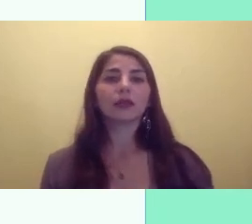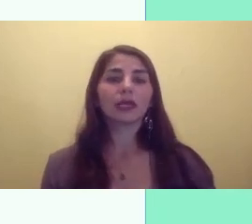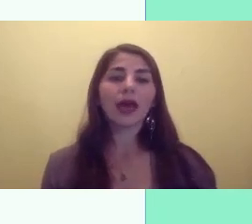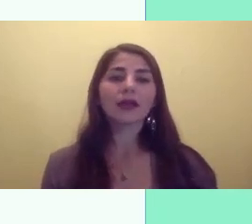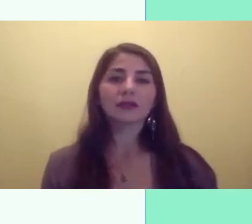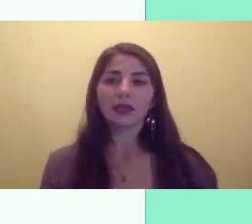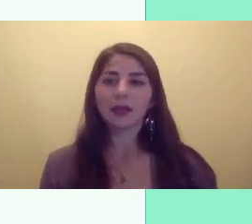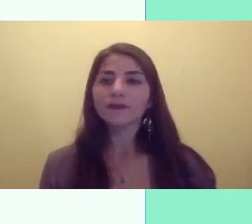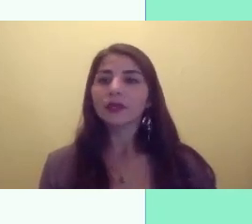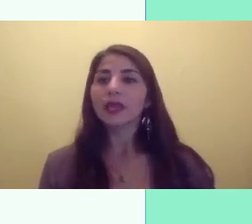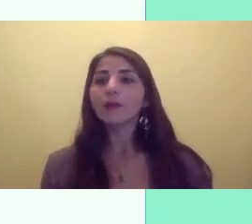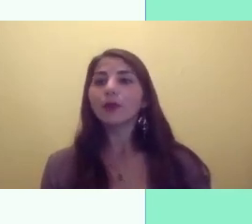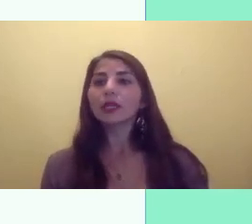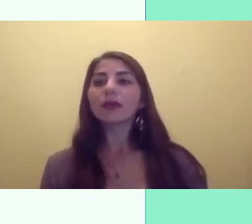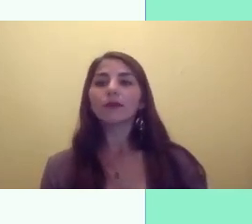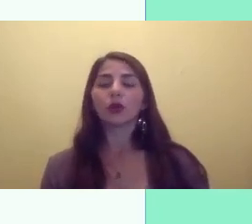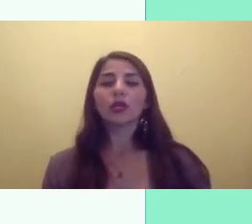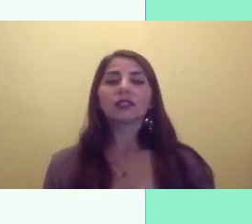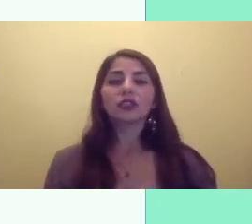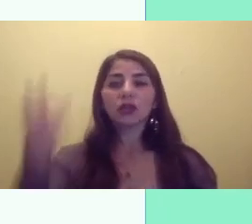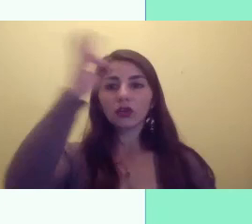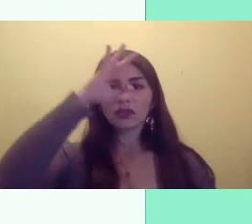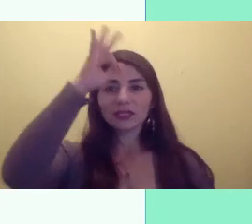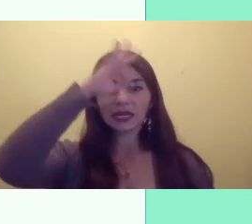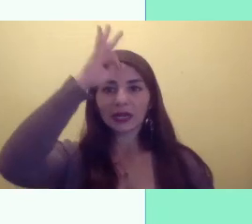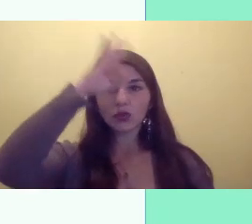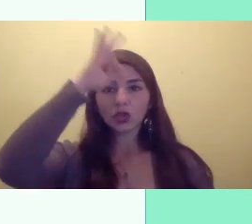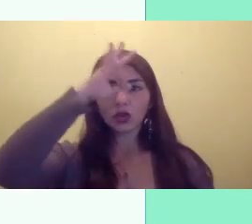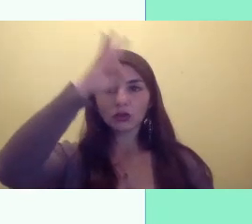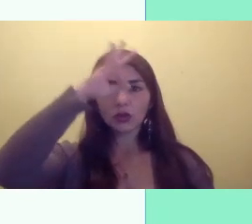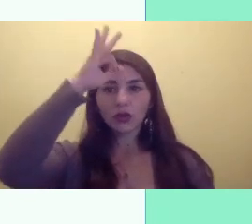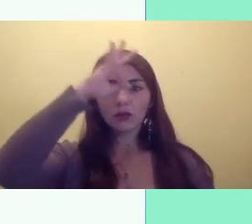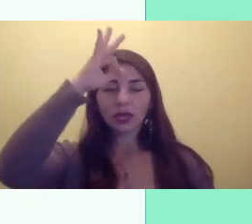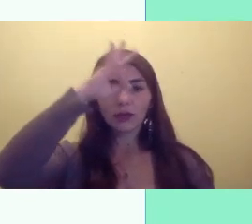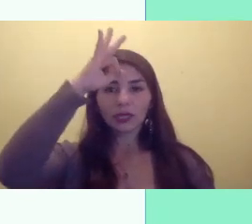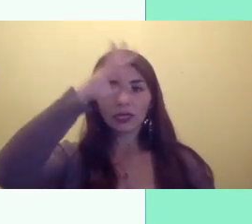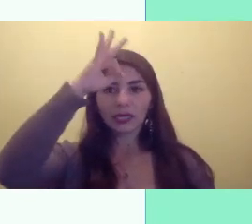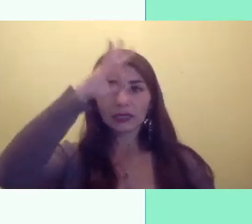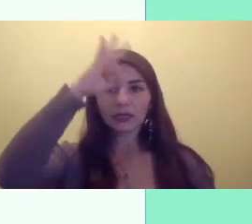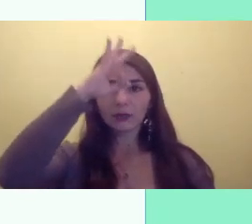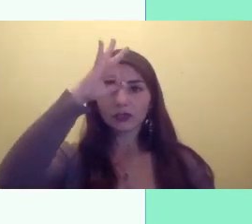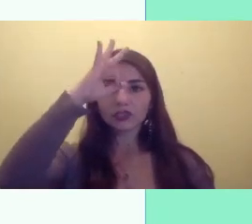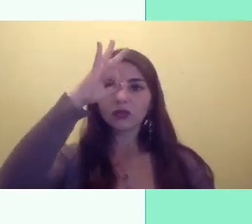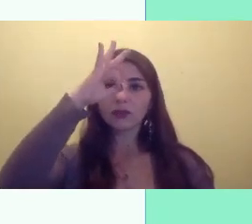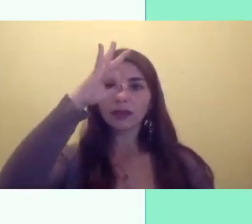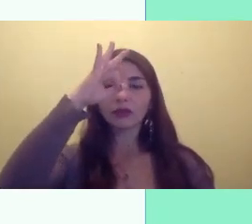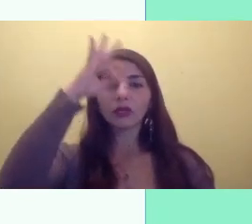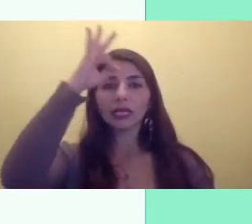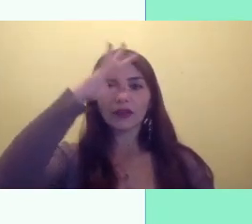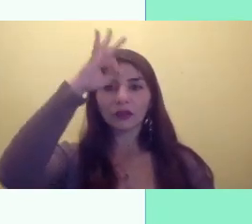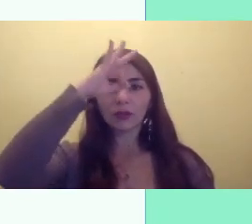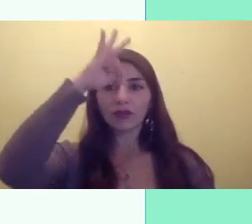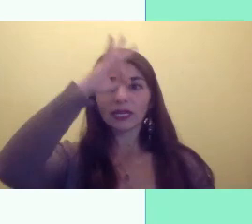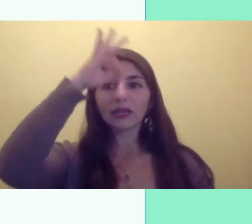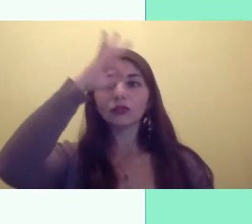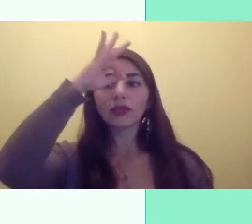hacer una determinada seña. Ya, por ejemplo, si yo quiero decir reunión, voy a poner en esta posición mi mano